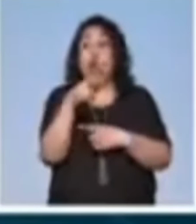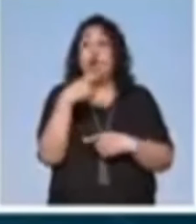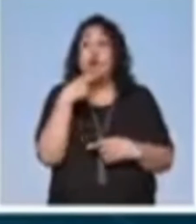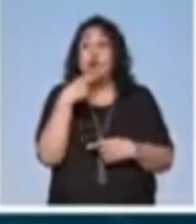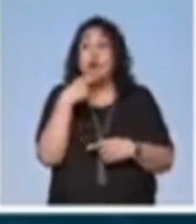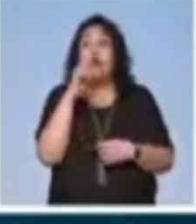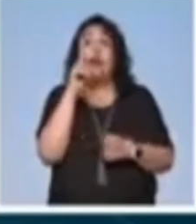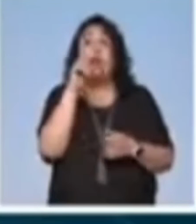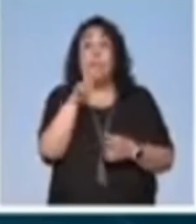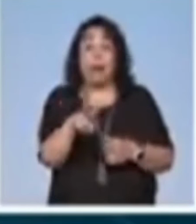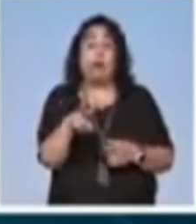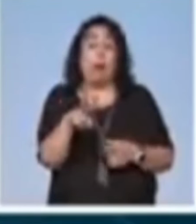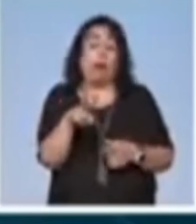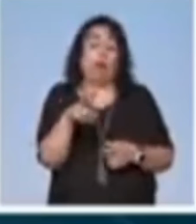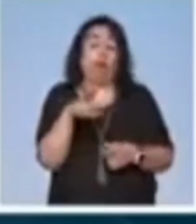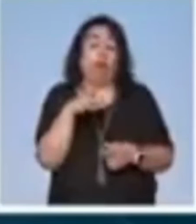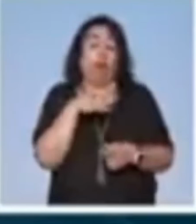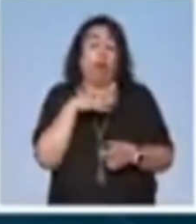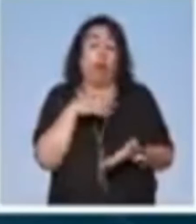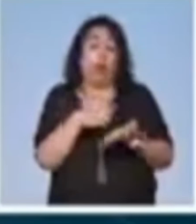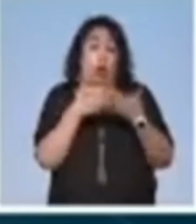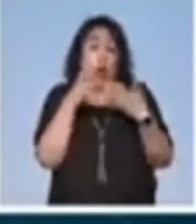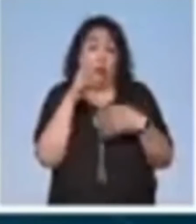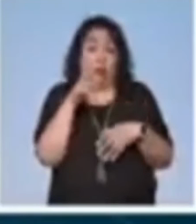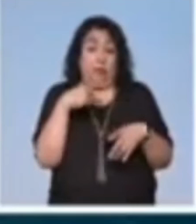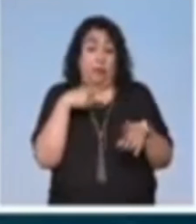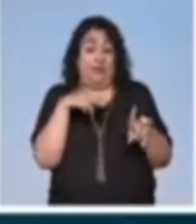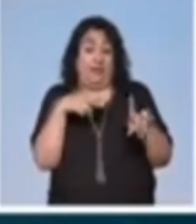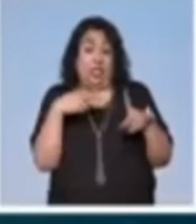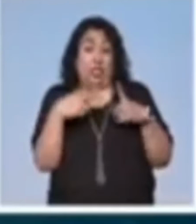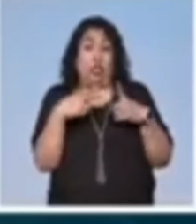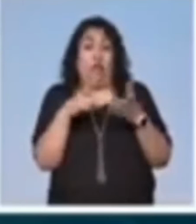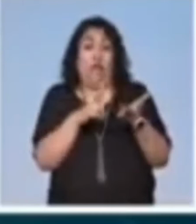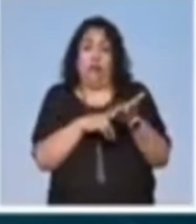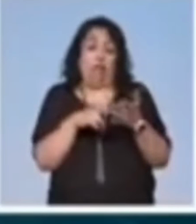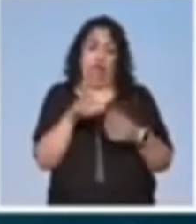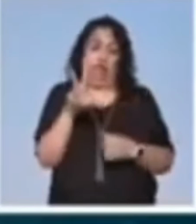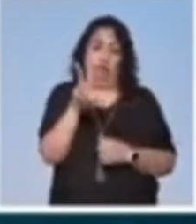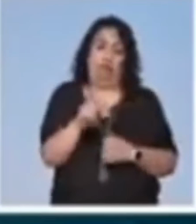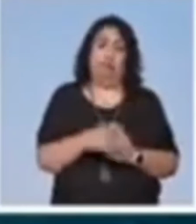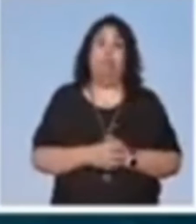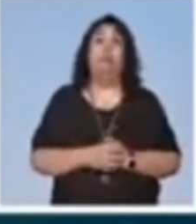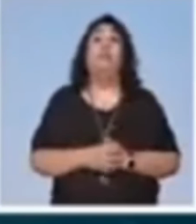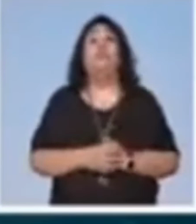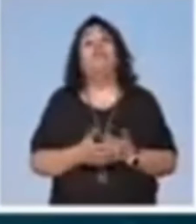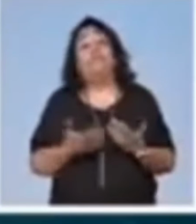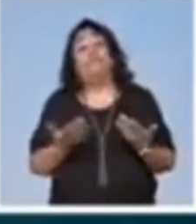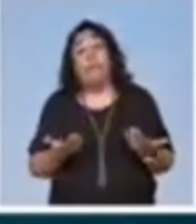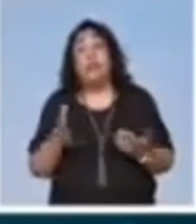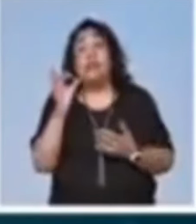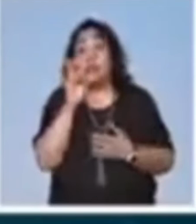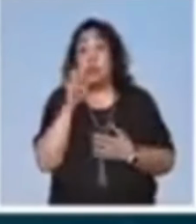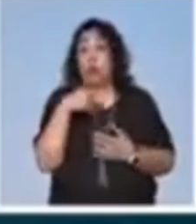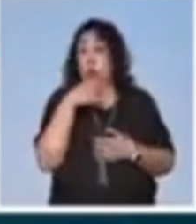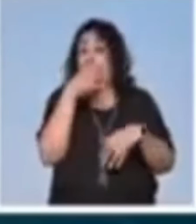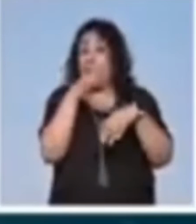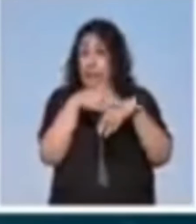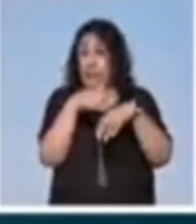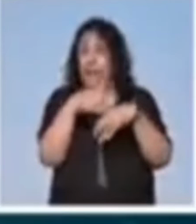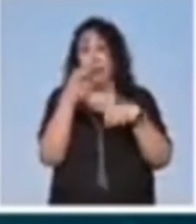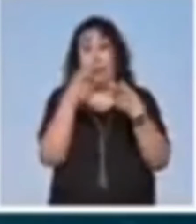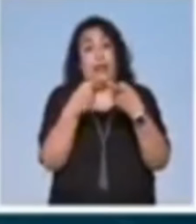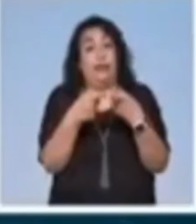usted verdaderamente lo utilice? Yo le diría, desde un punto de vista ético, que no, excepto de que usted lo declare. Que eso es